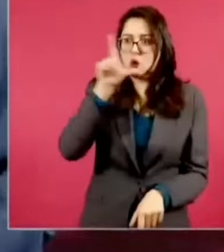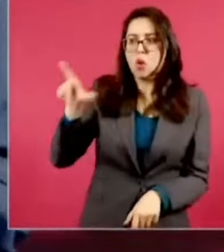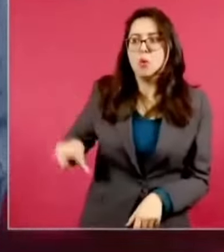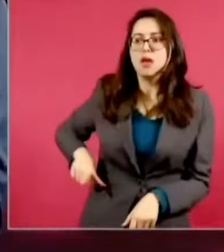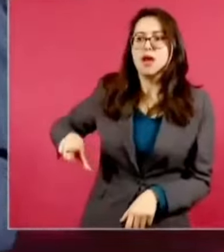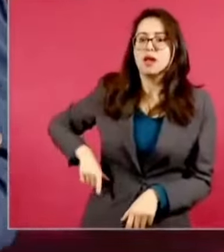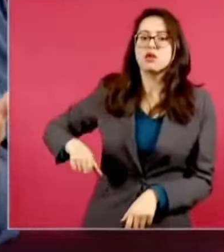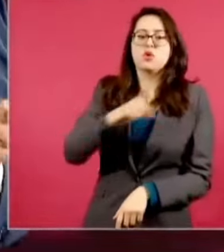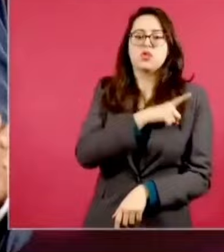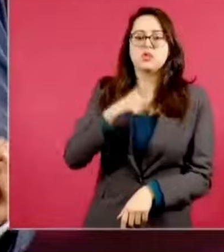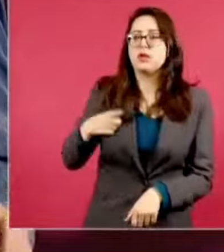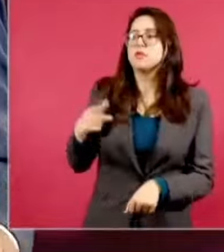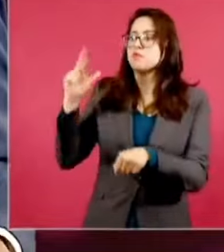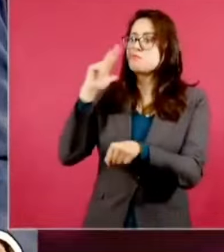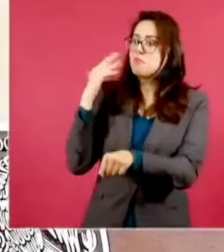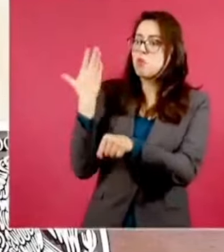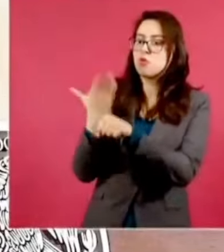nos eligen,